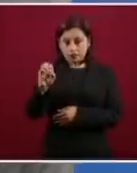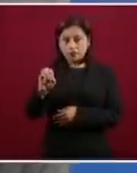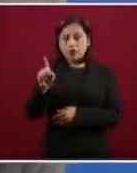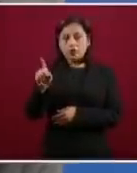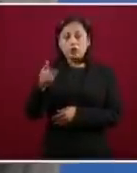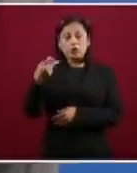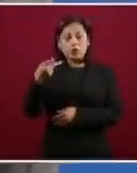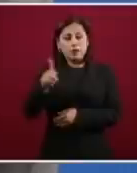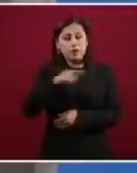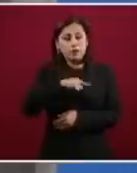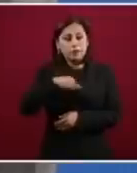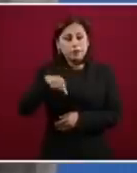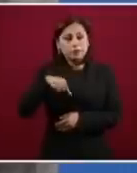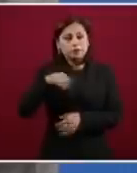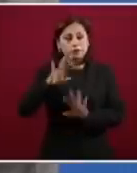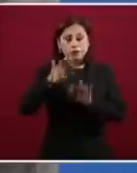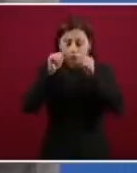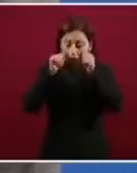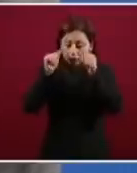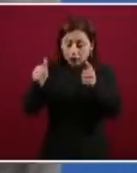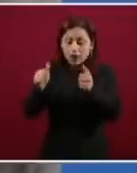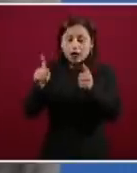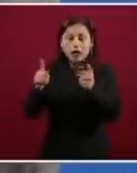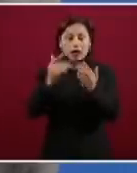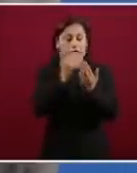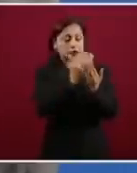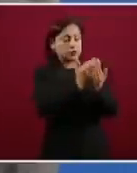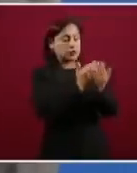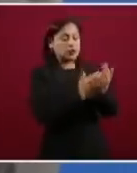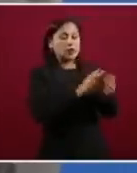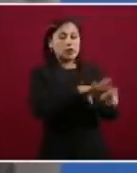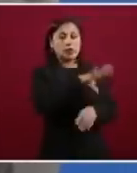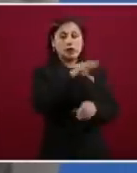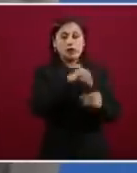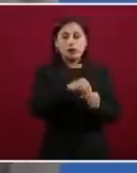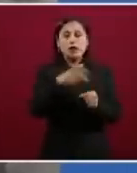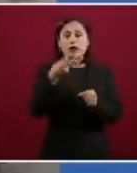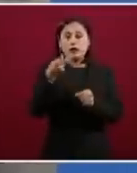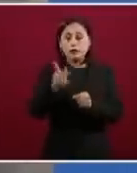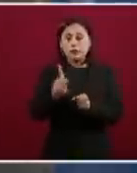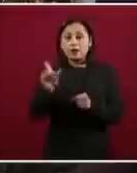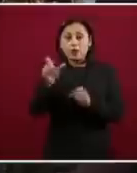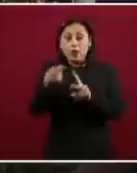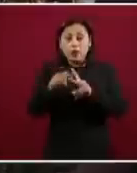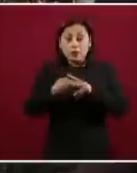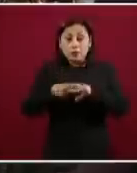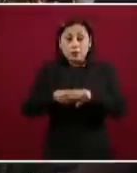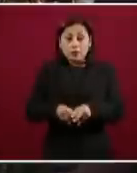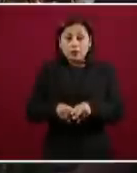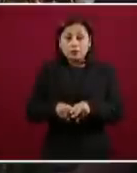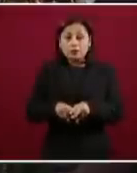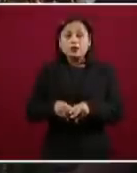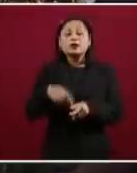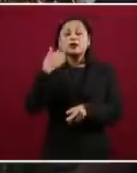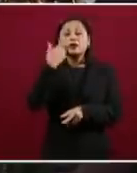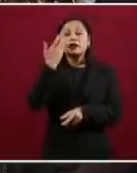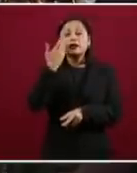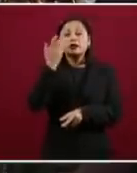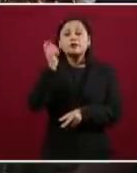contemplando más que en el proyecto general. En la parte inicial lo que queremos es